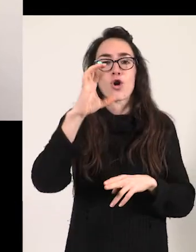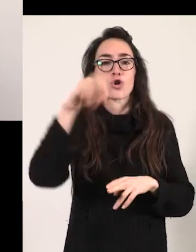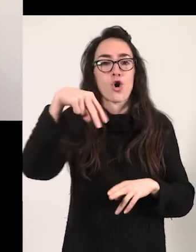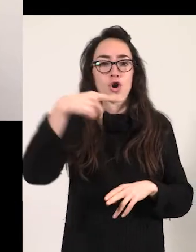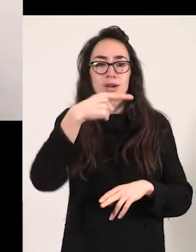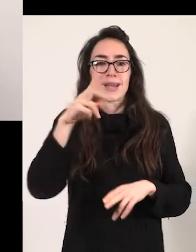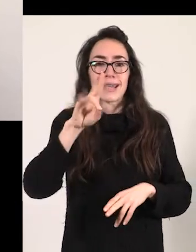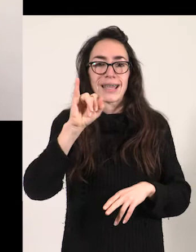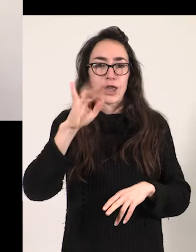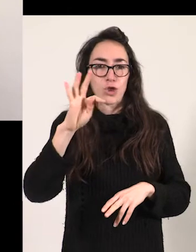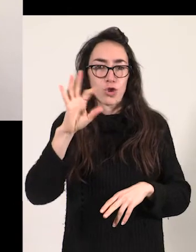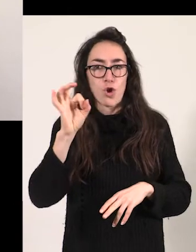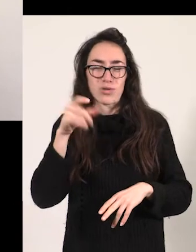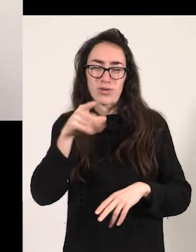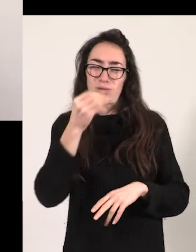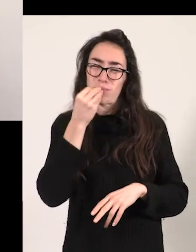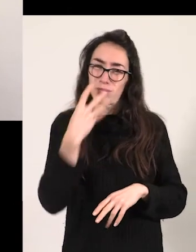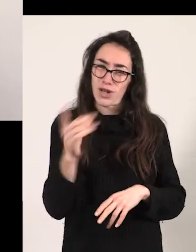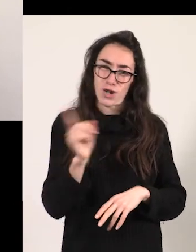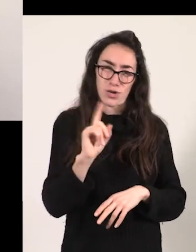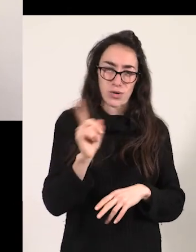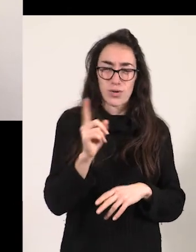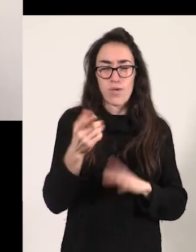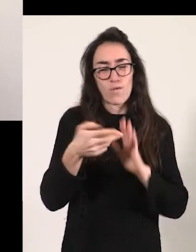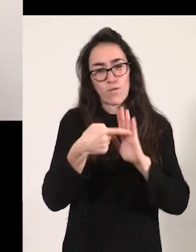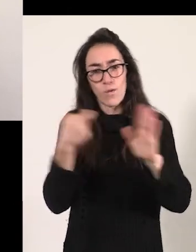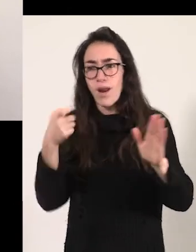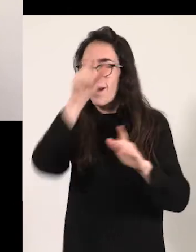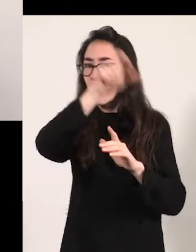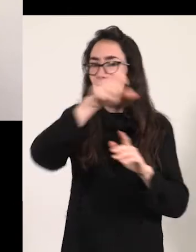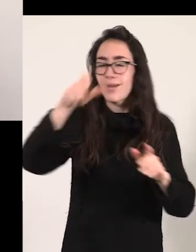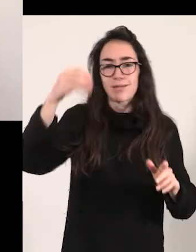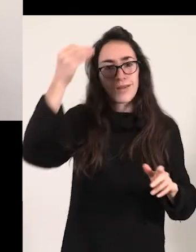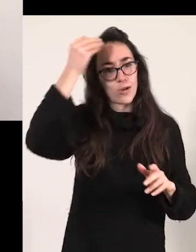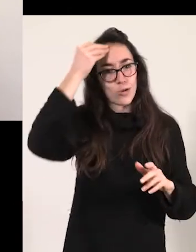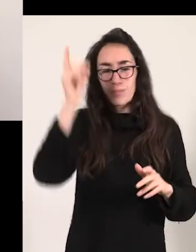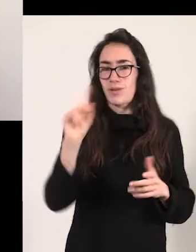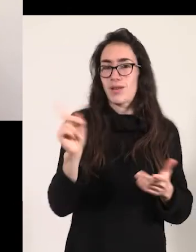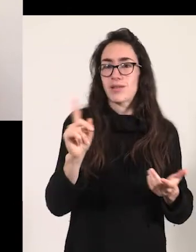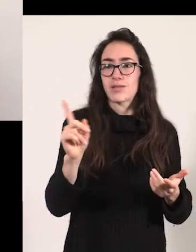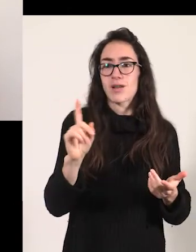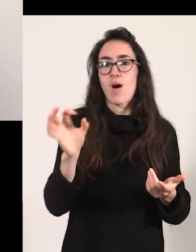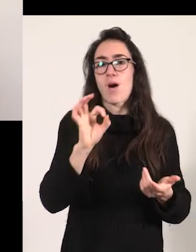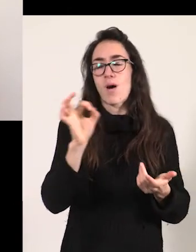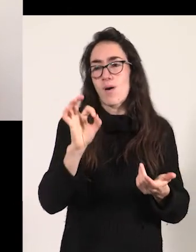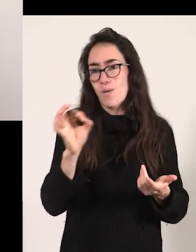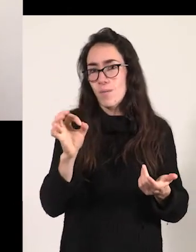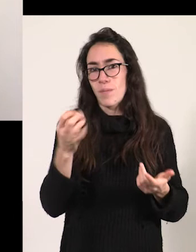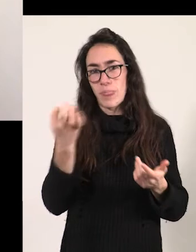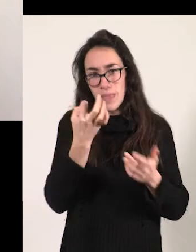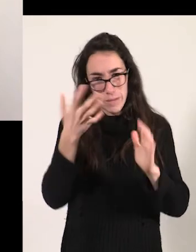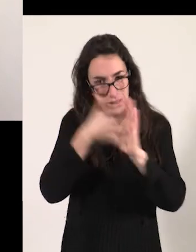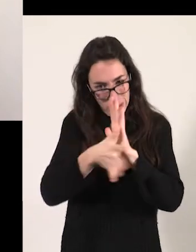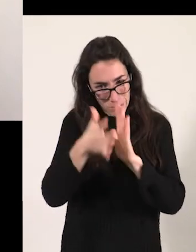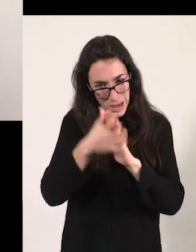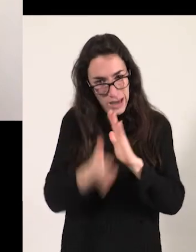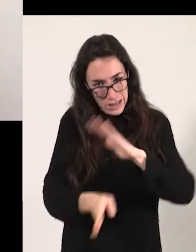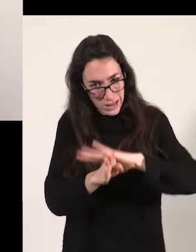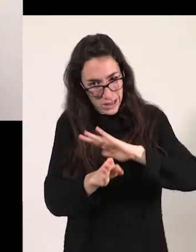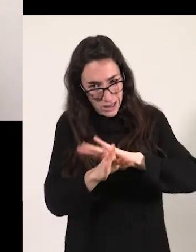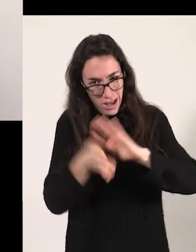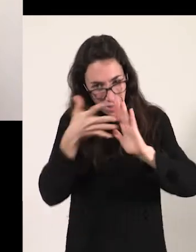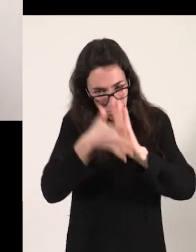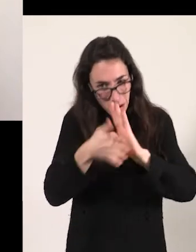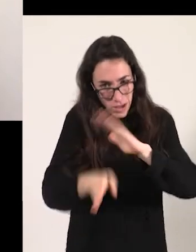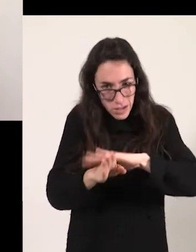marca se llame Conguitos. Nadie dice que desaparezca Conguitos, pero en serio, Congo Pequeño la vio sobredimensionado hasta hace poco con Lanza. De